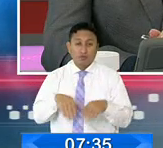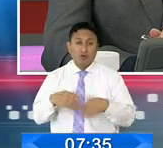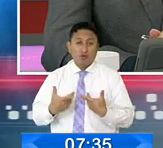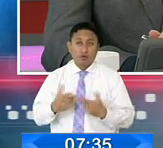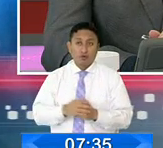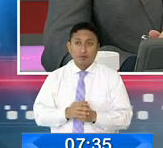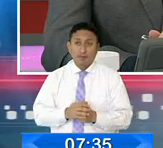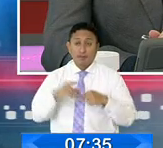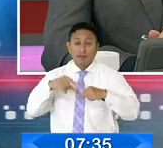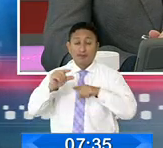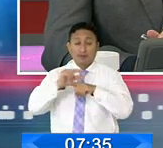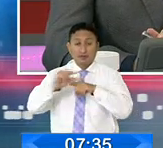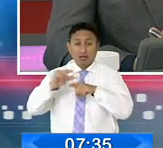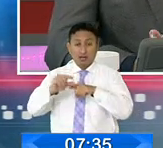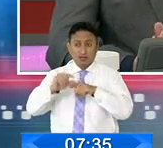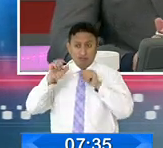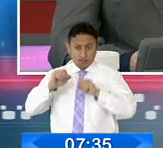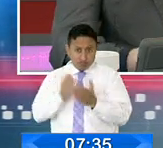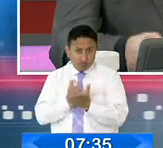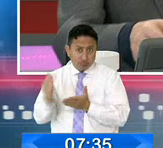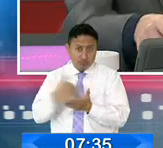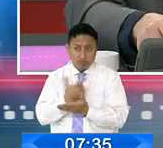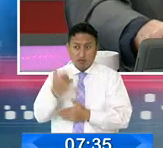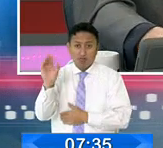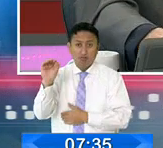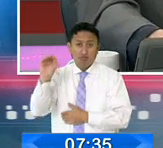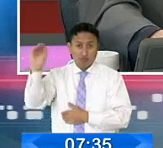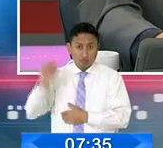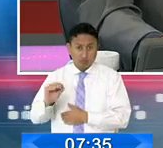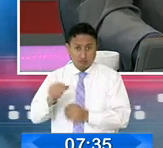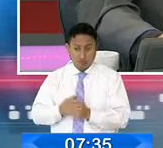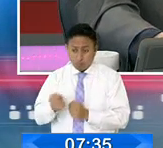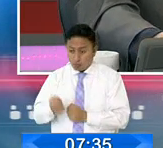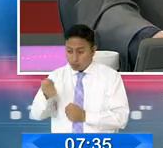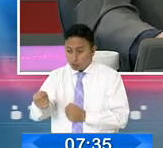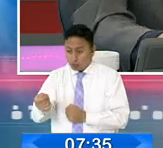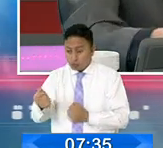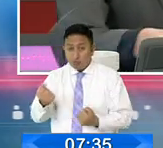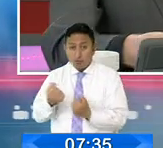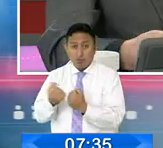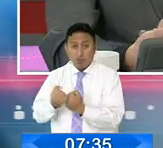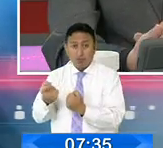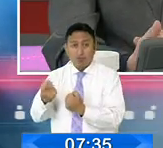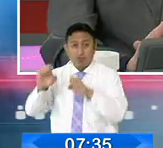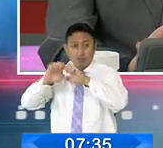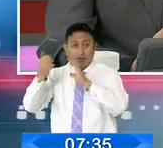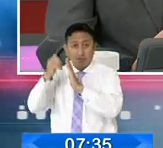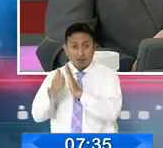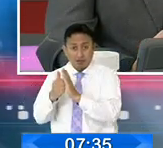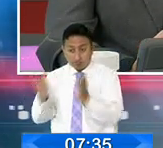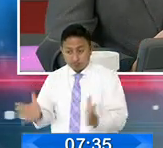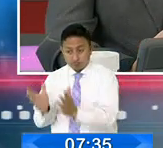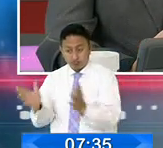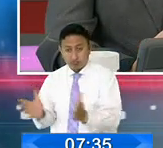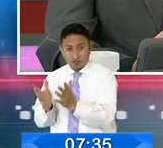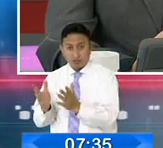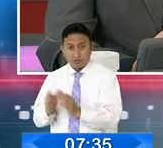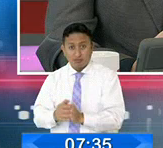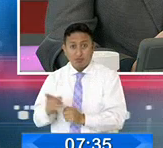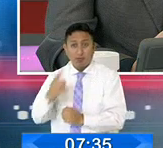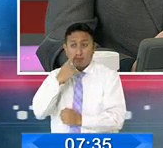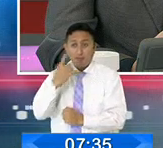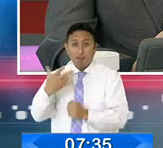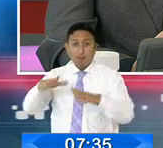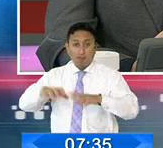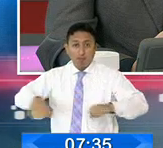real crédito accesible a baja tasa de interés, podemos reactivar al artesano, al panadero,